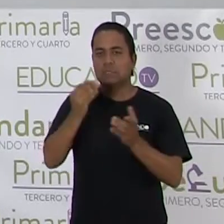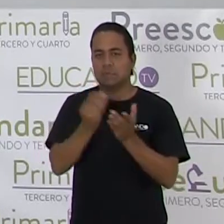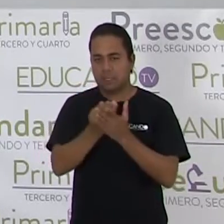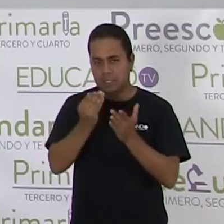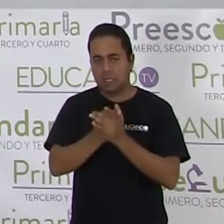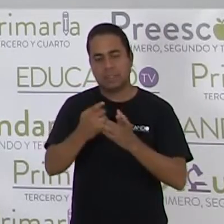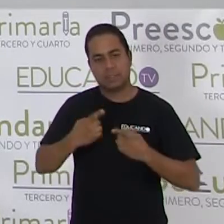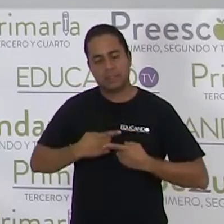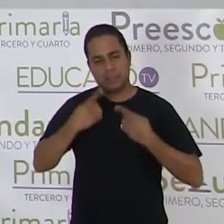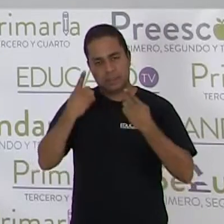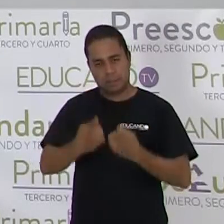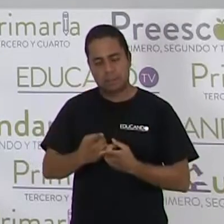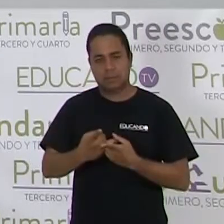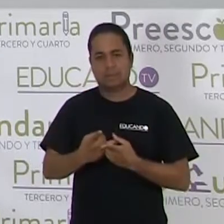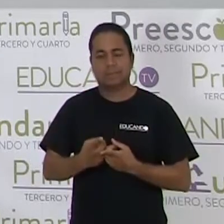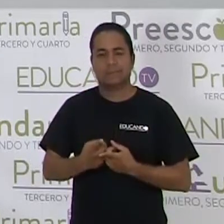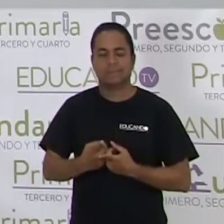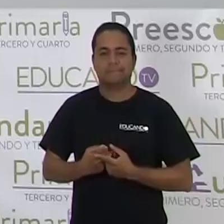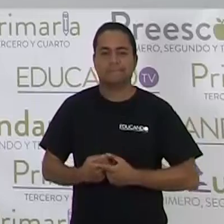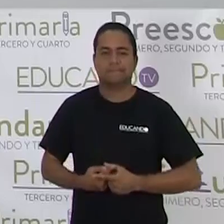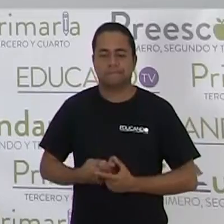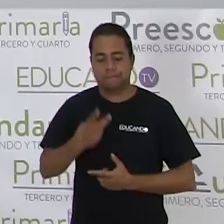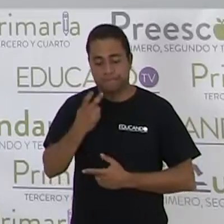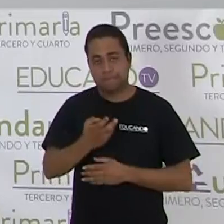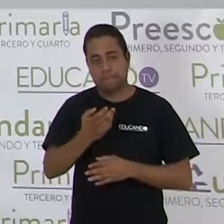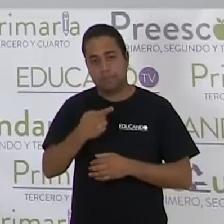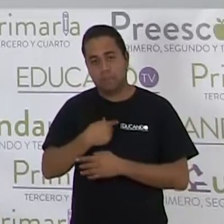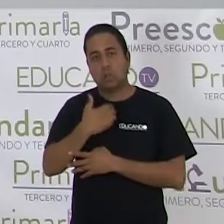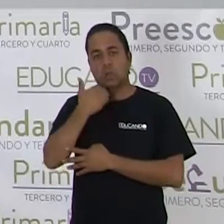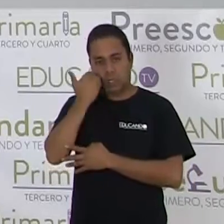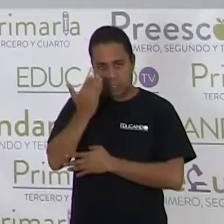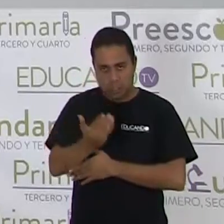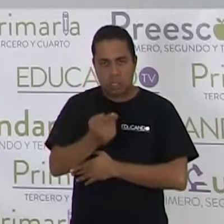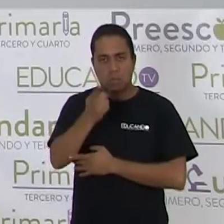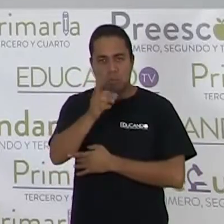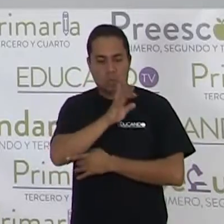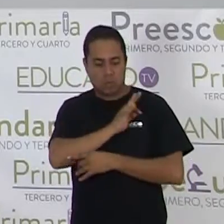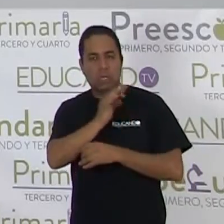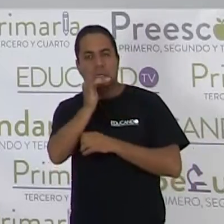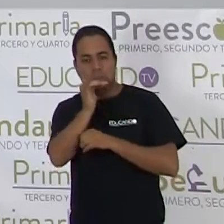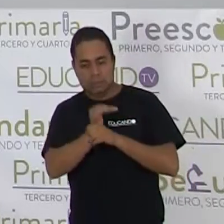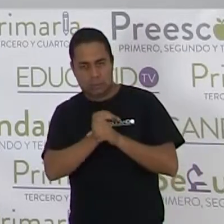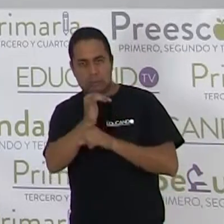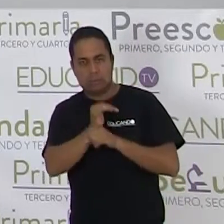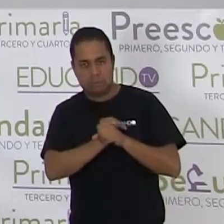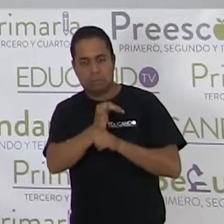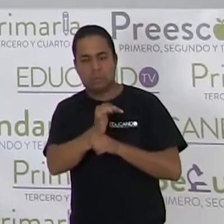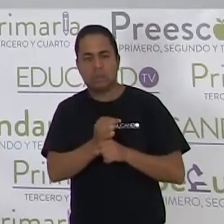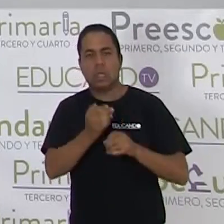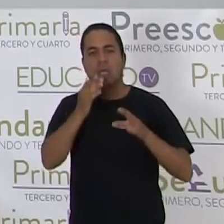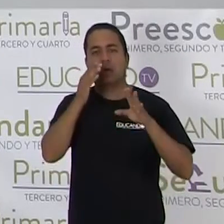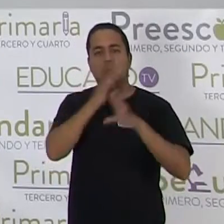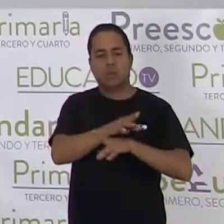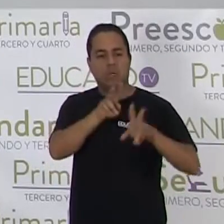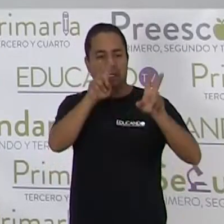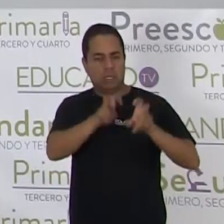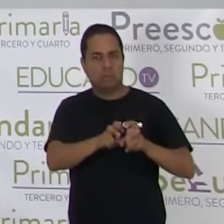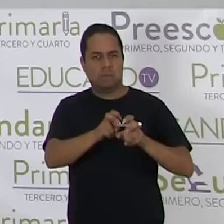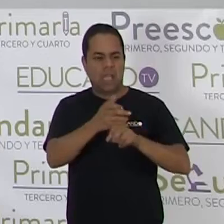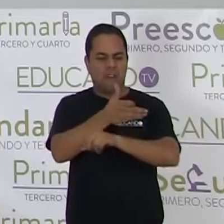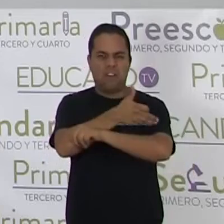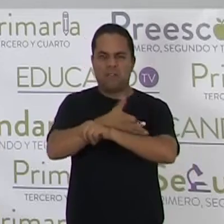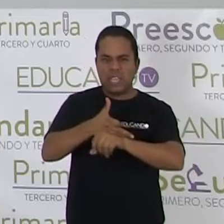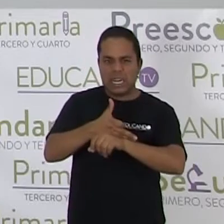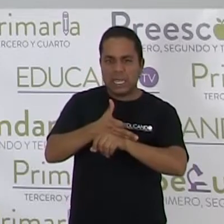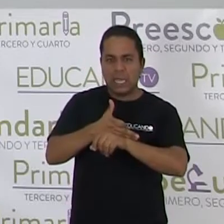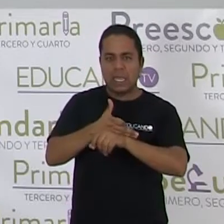sesión. Para lo cual, yo te pido que tú puedas investigar sobre el tema de las familias